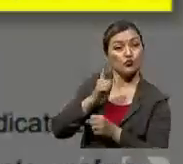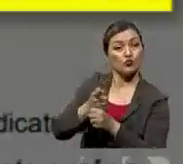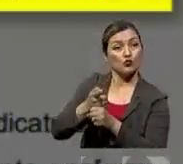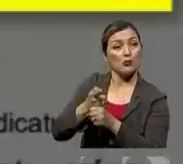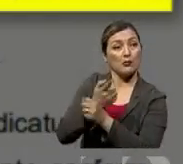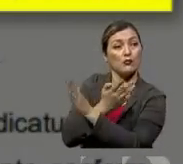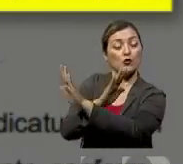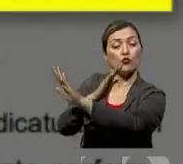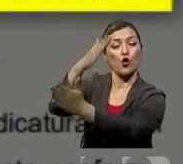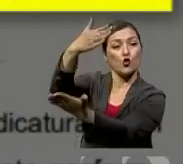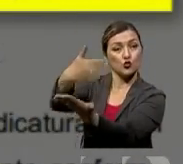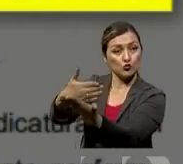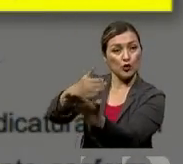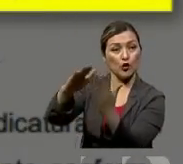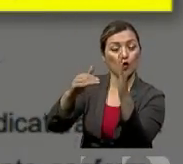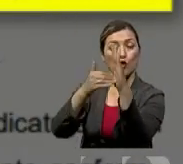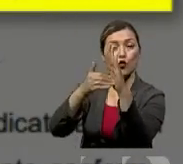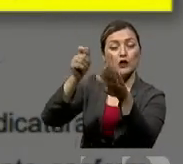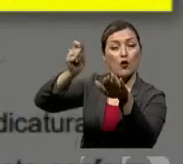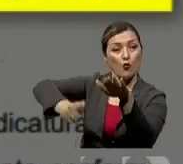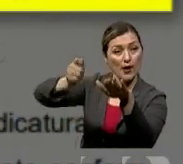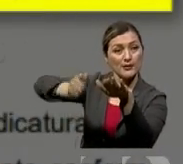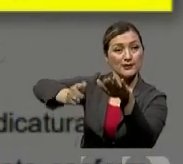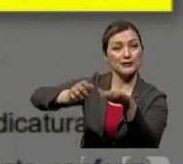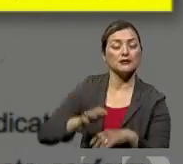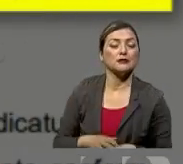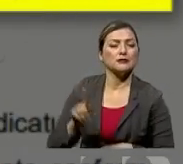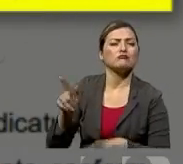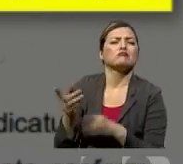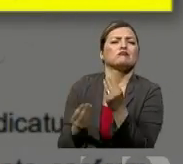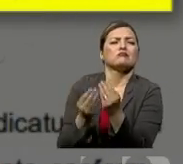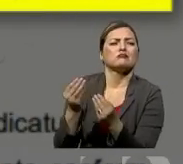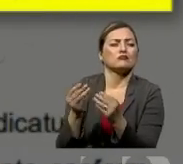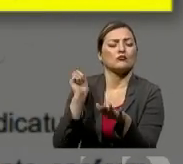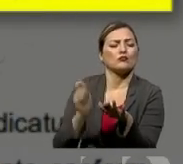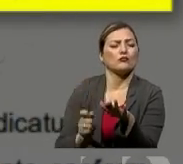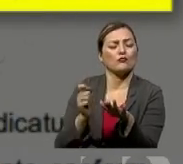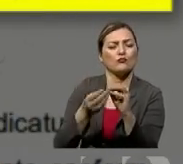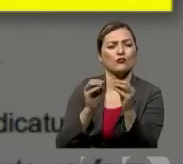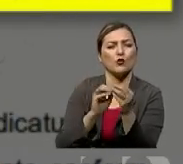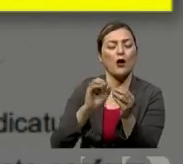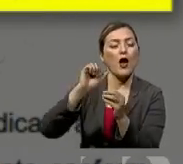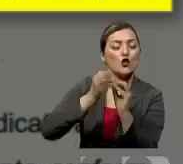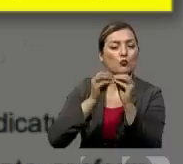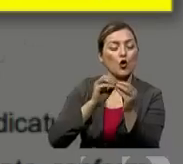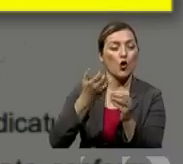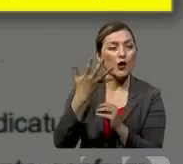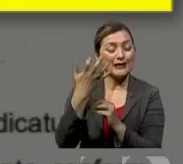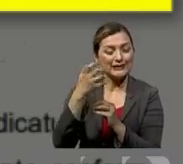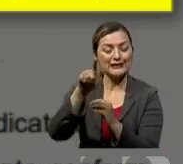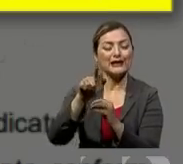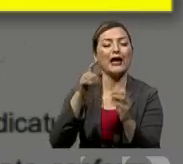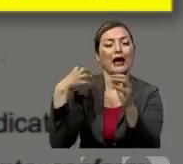medida preventiva de suspensión en contra del magistrado, quien entonces se desempeñaba como juez 15º de Garantías Penales del